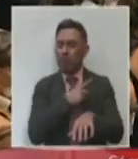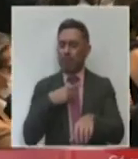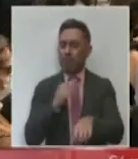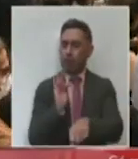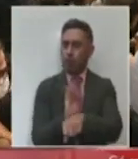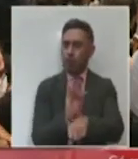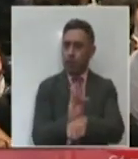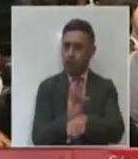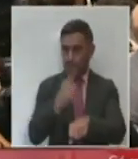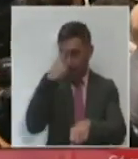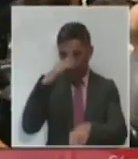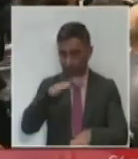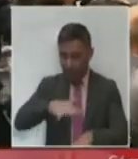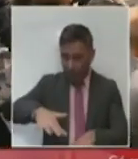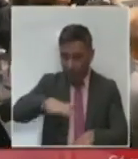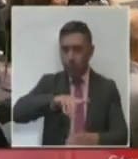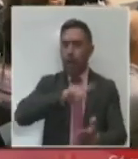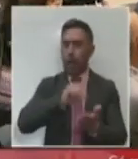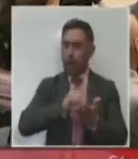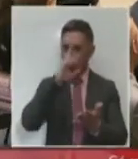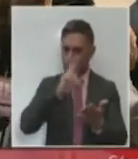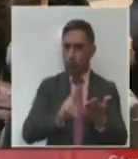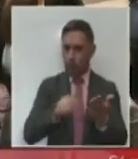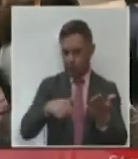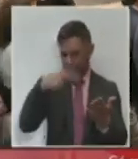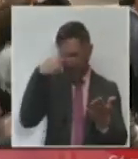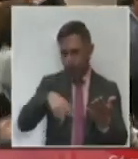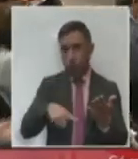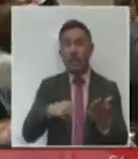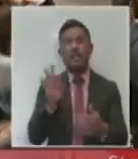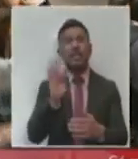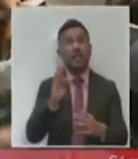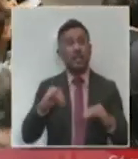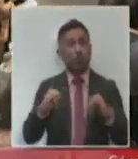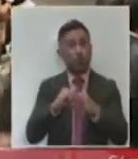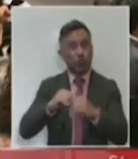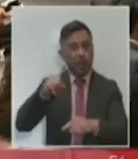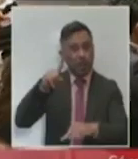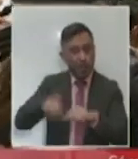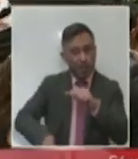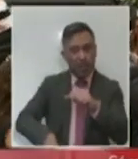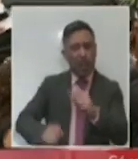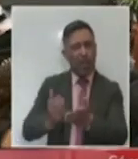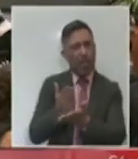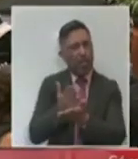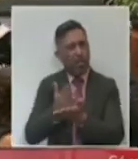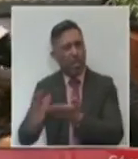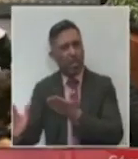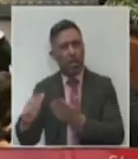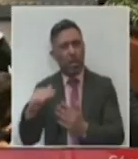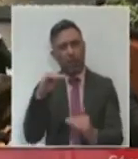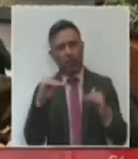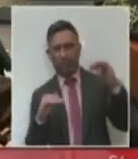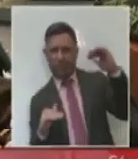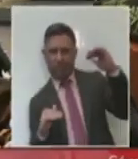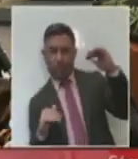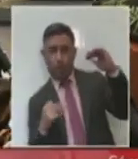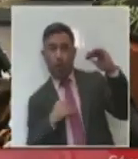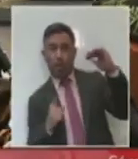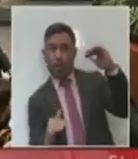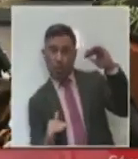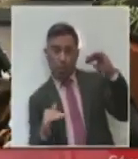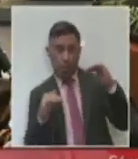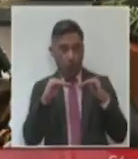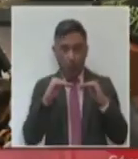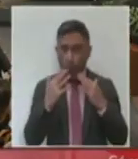México. Sin las instituciones, sin los contrapesos, lo que va a suceder es justamente lo que nos